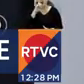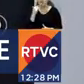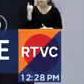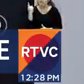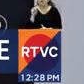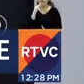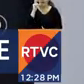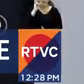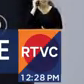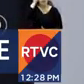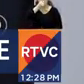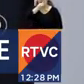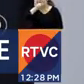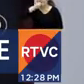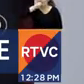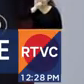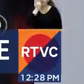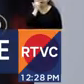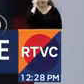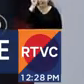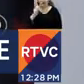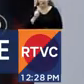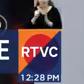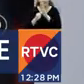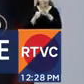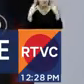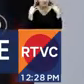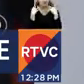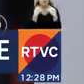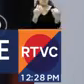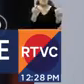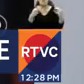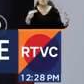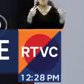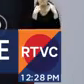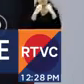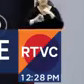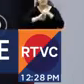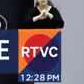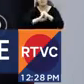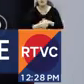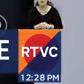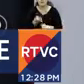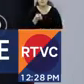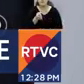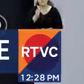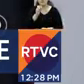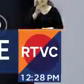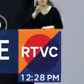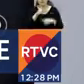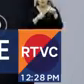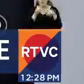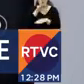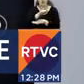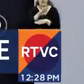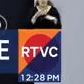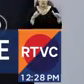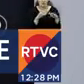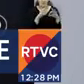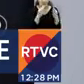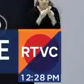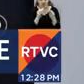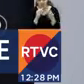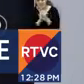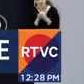hombres, logró dejar un legado en los seguidores de la música vallenata. Hoy a las 3:30 de la tarde, su familia, amigos